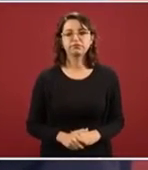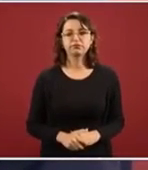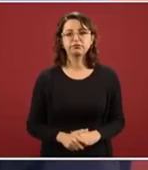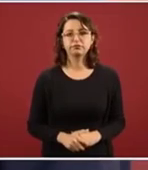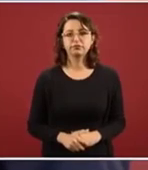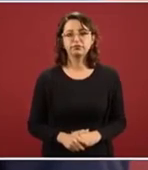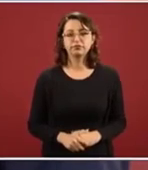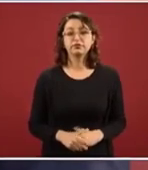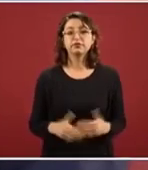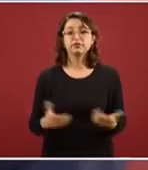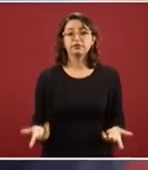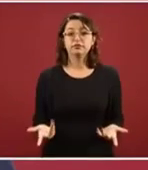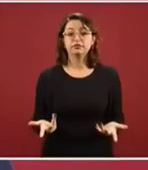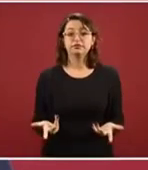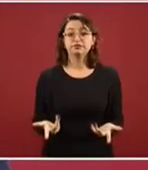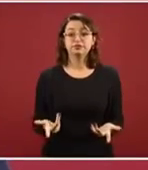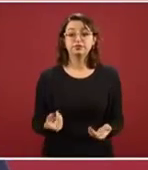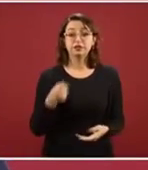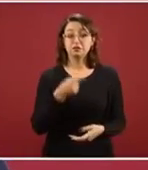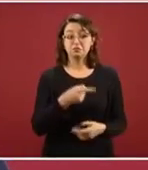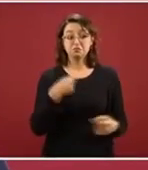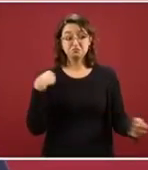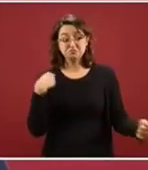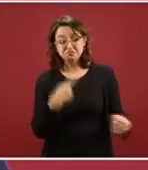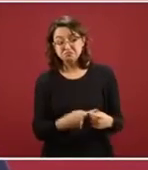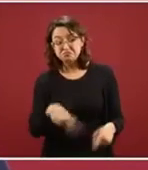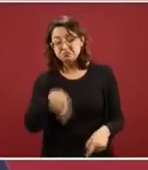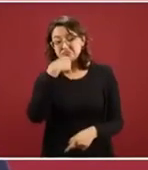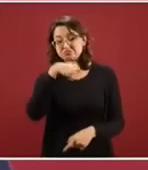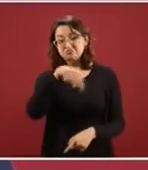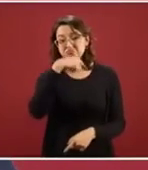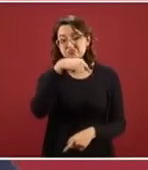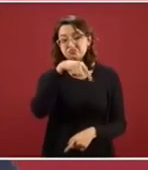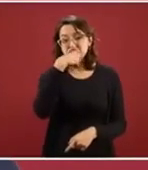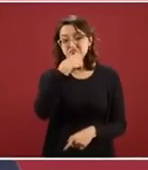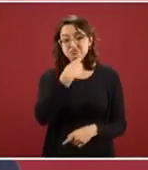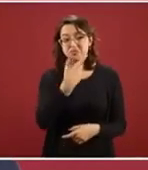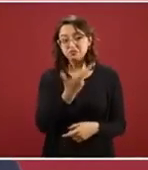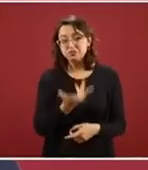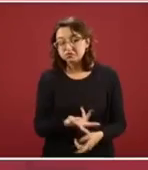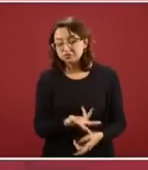con los resultados que ha tenido, o para decirlo de otra manera,